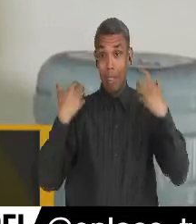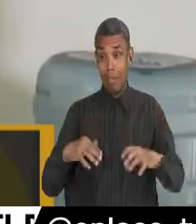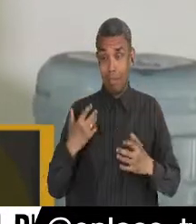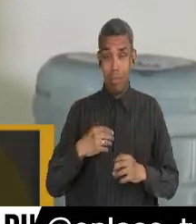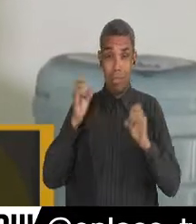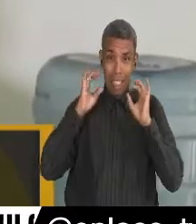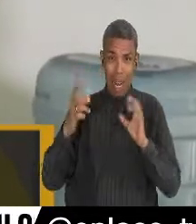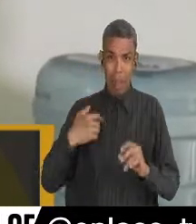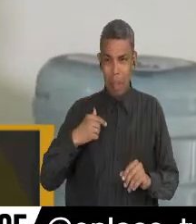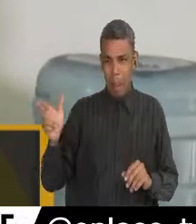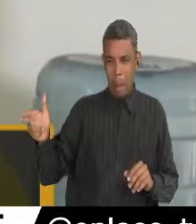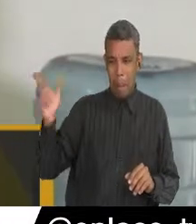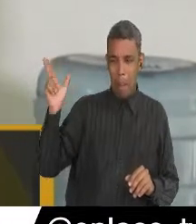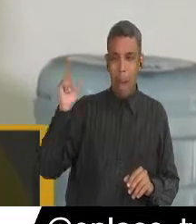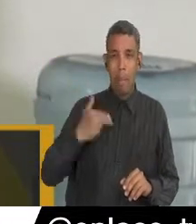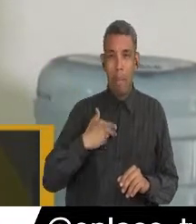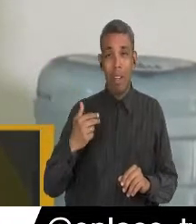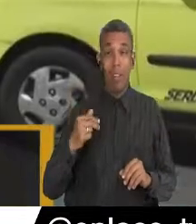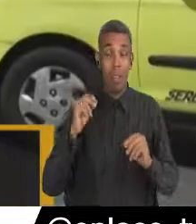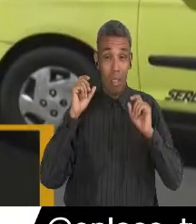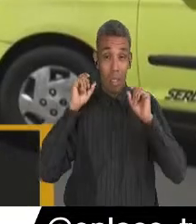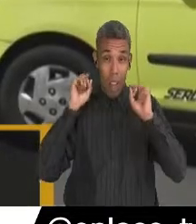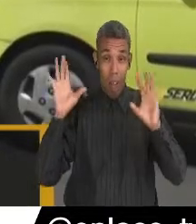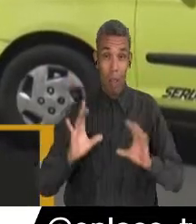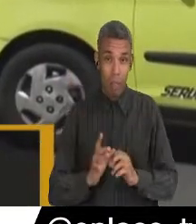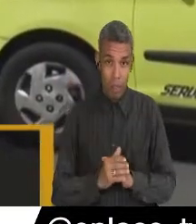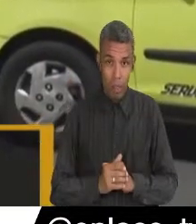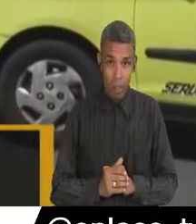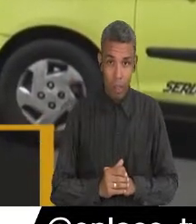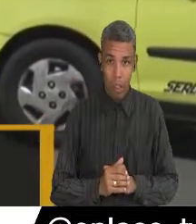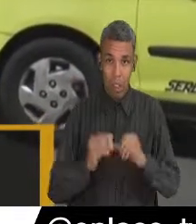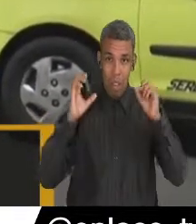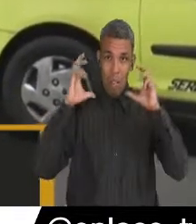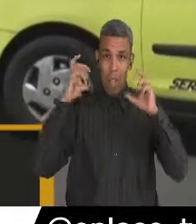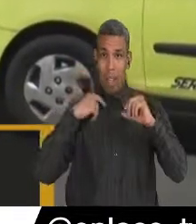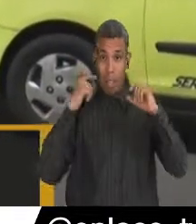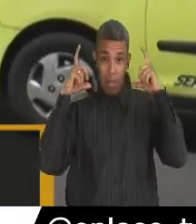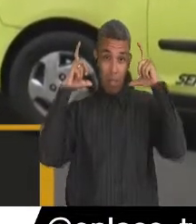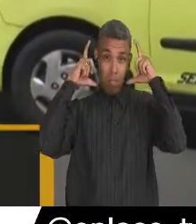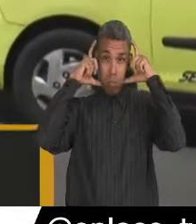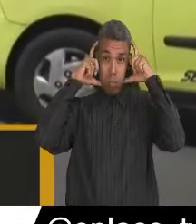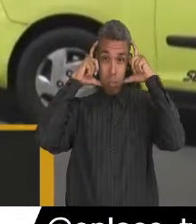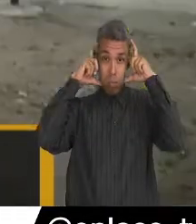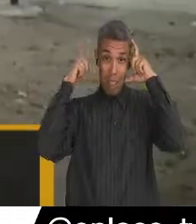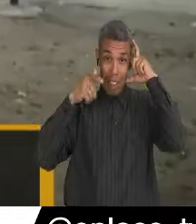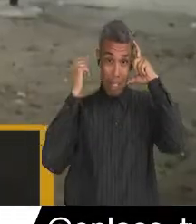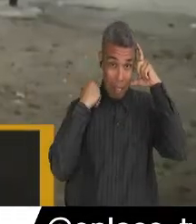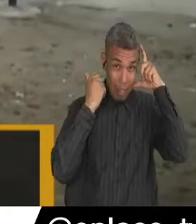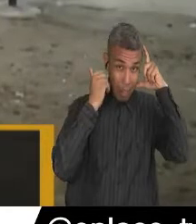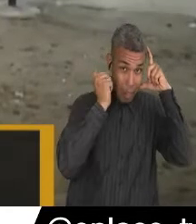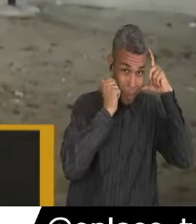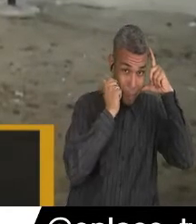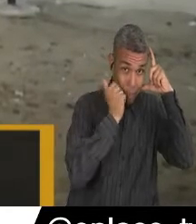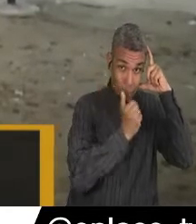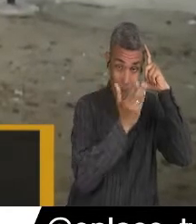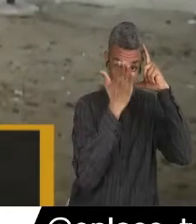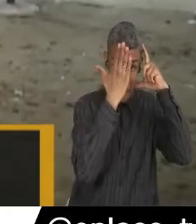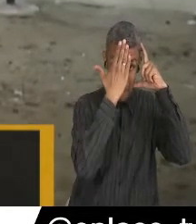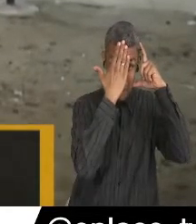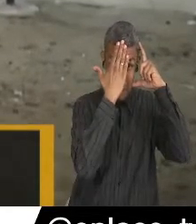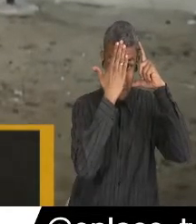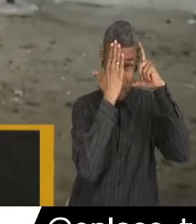Magdalena, donde presentaba los impactos en región occipital. Afortunadamente llegó con vida al centro asistencial.